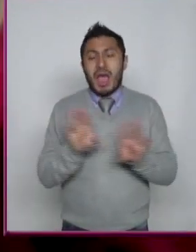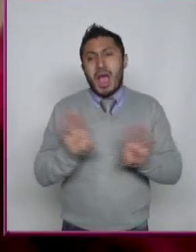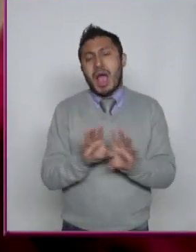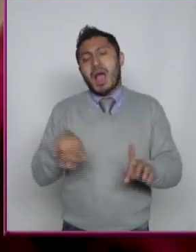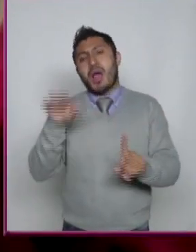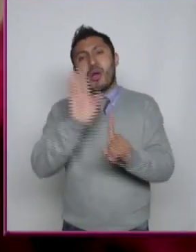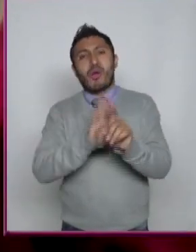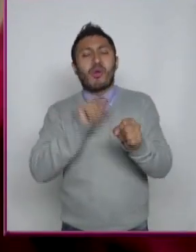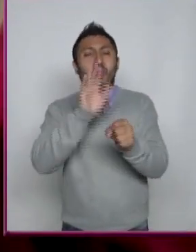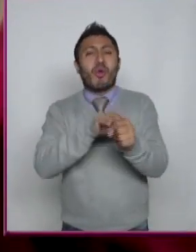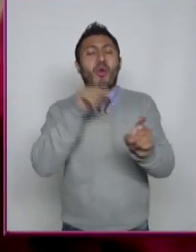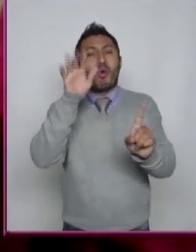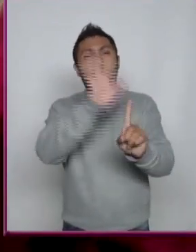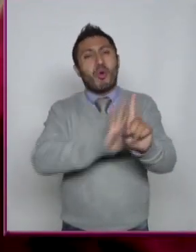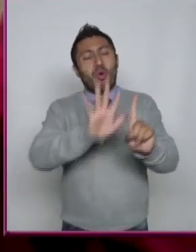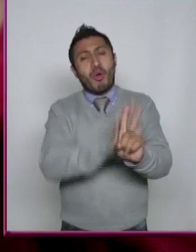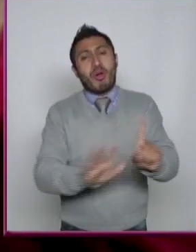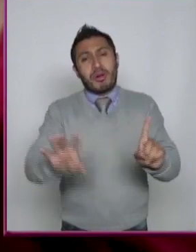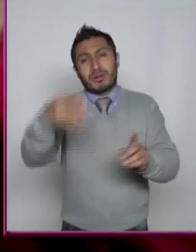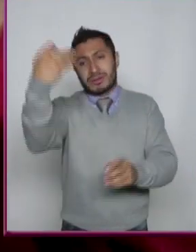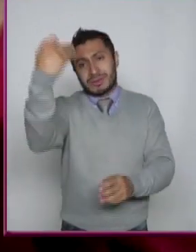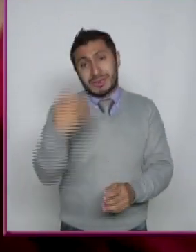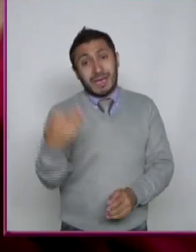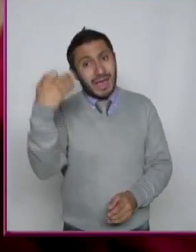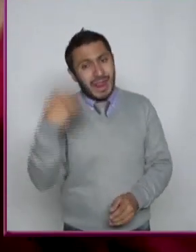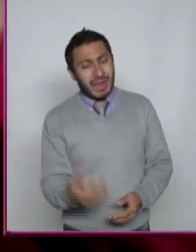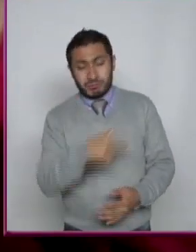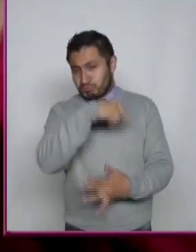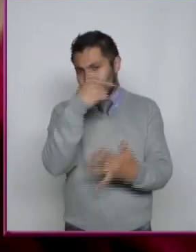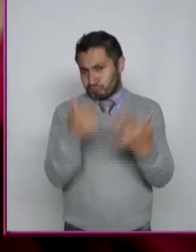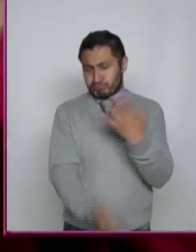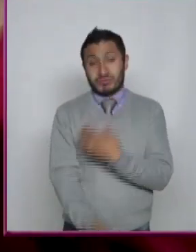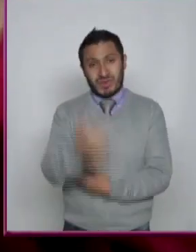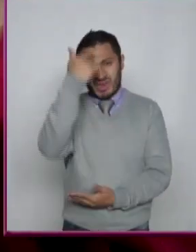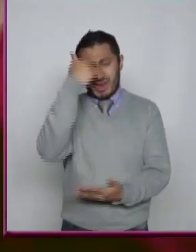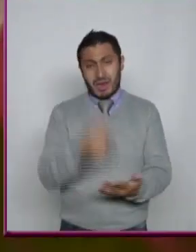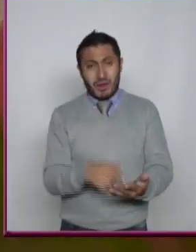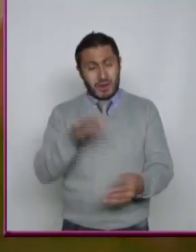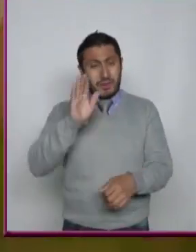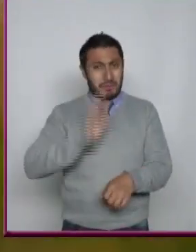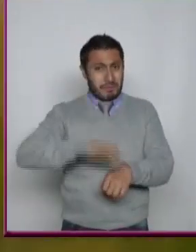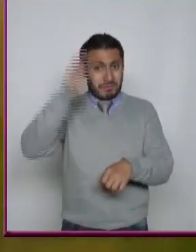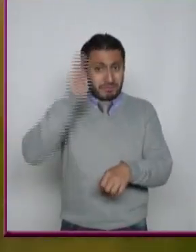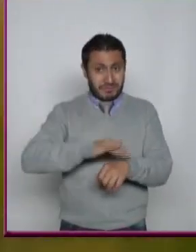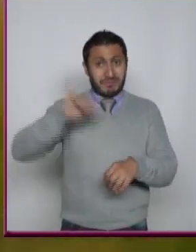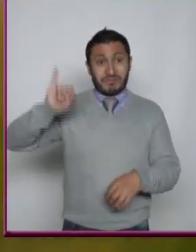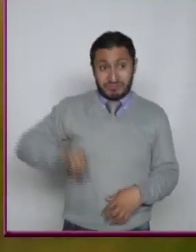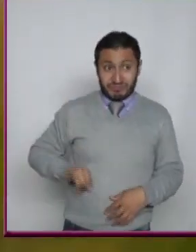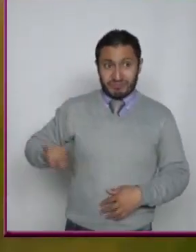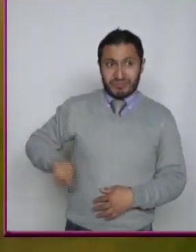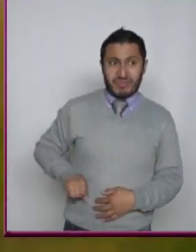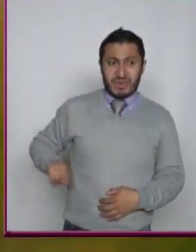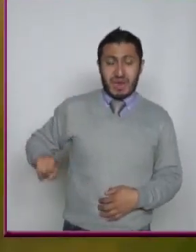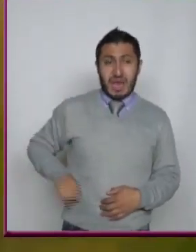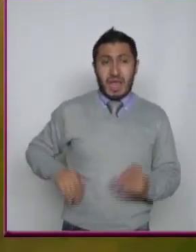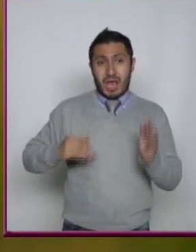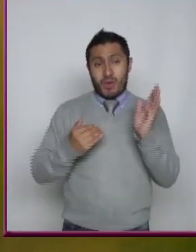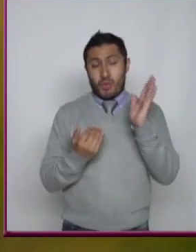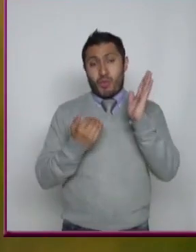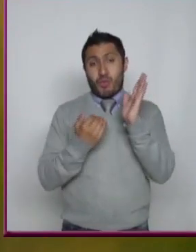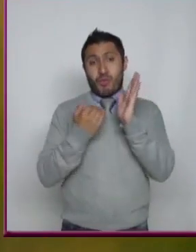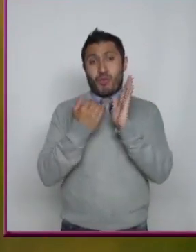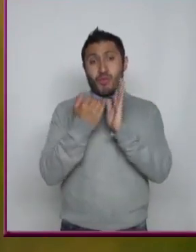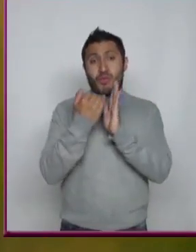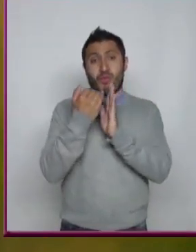con alguien, cómo hacer que una persona se interese, etc. Creo que además cada vez hay un interés mayor de